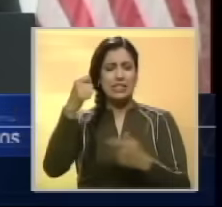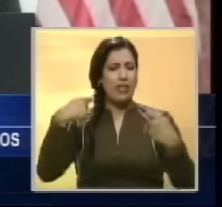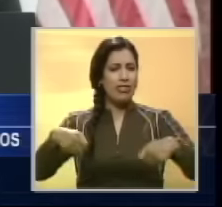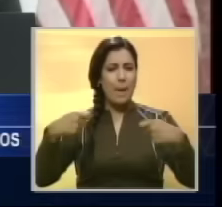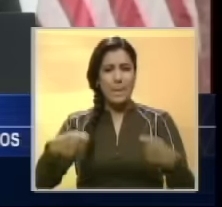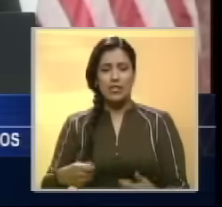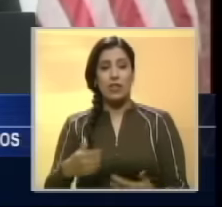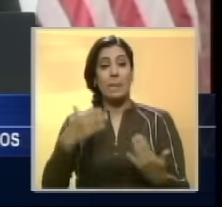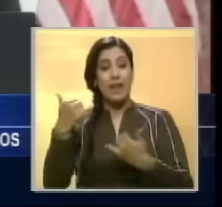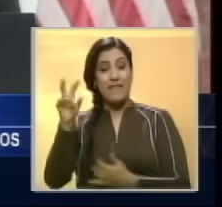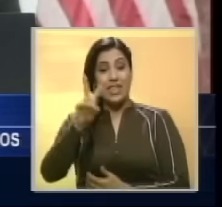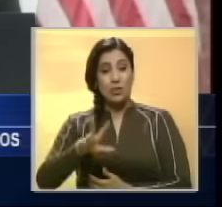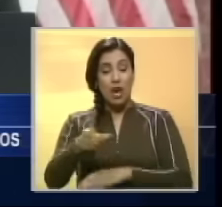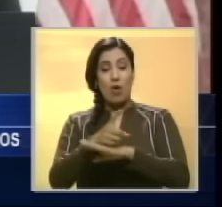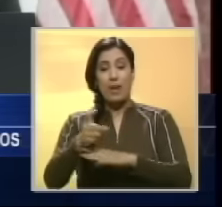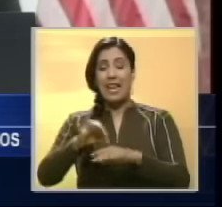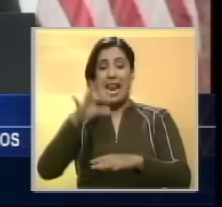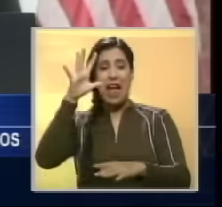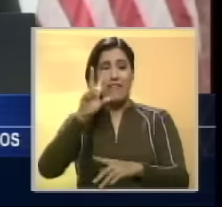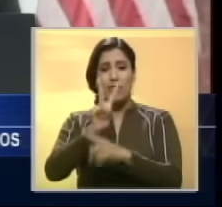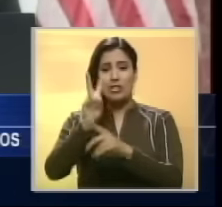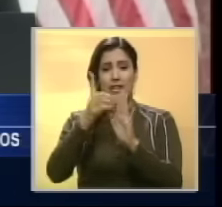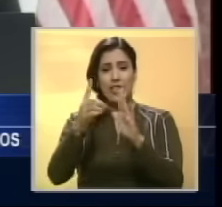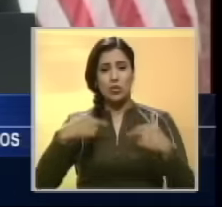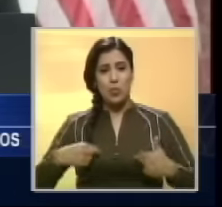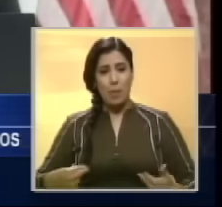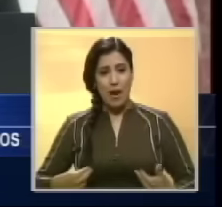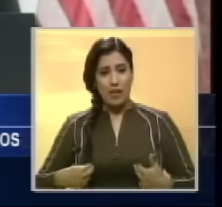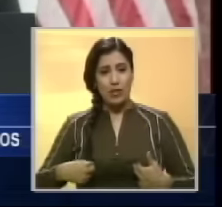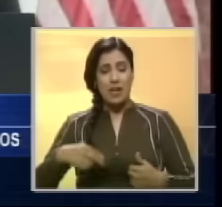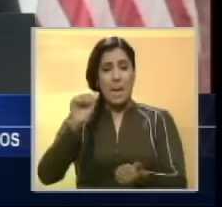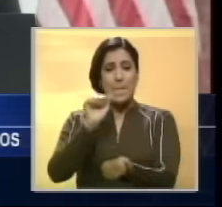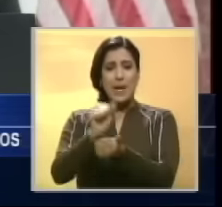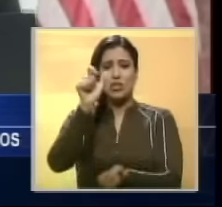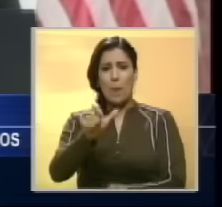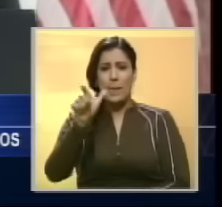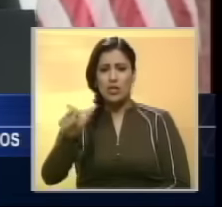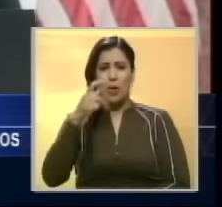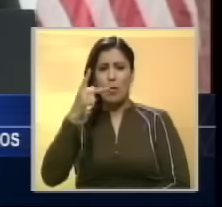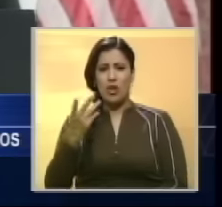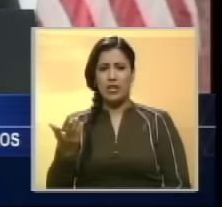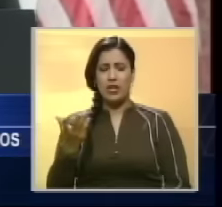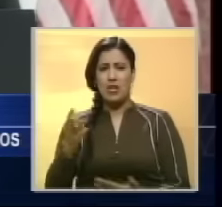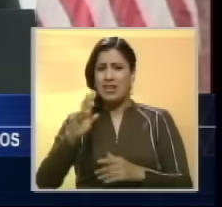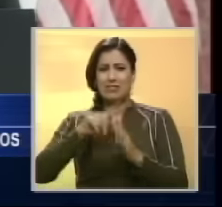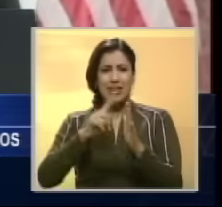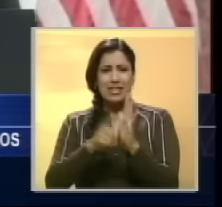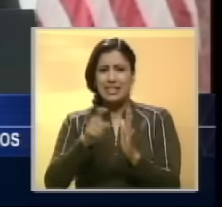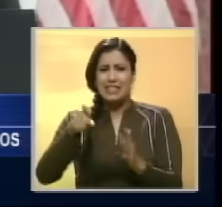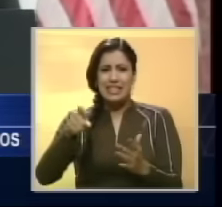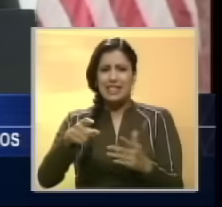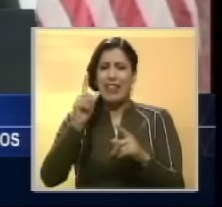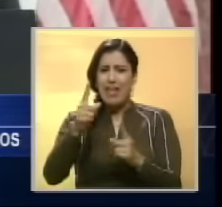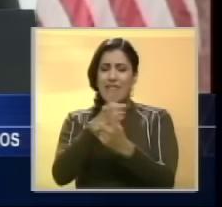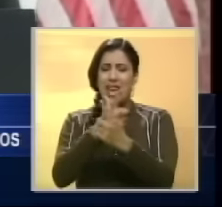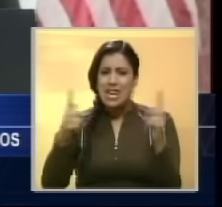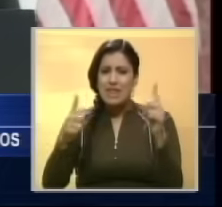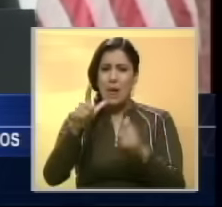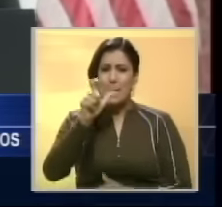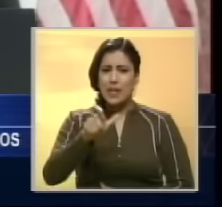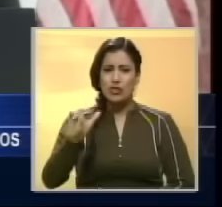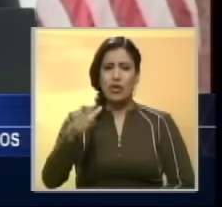cometiendo graves violaciones de los Derechos Humanos encarcelando a las personas son absolutamente necesarias las liberaciones de los